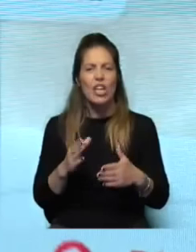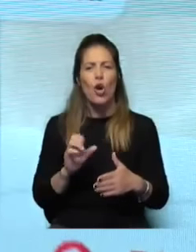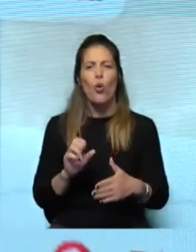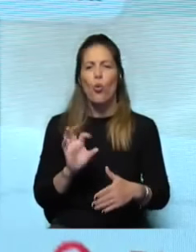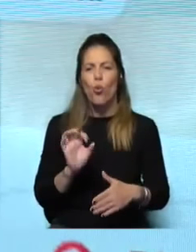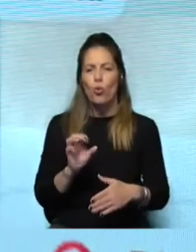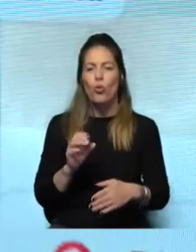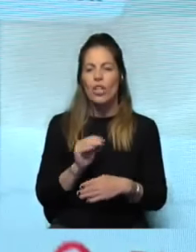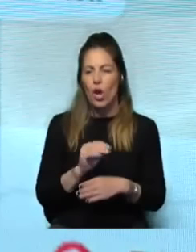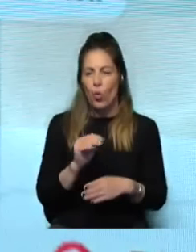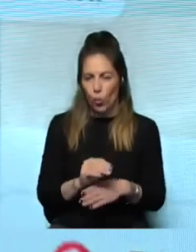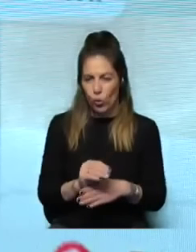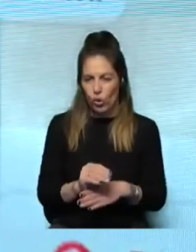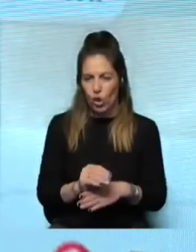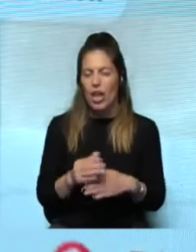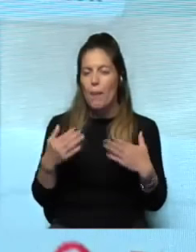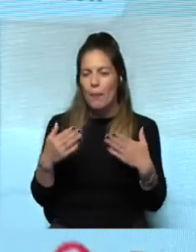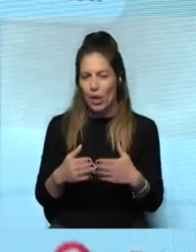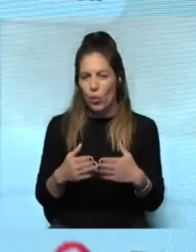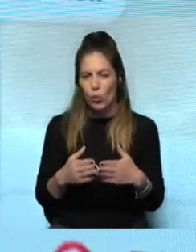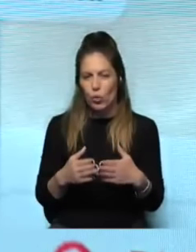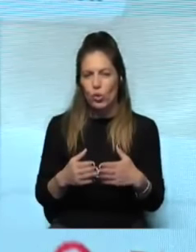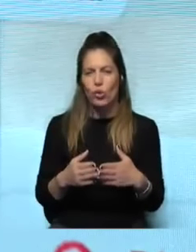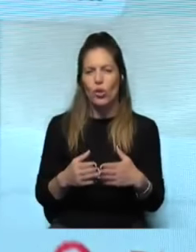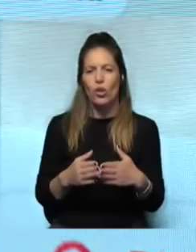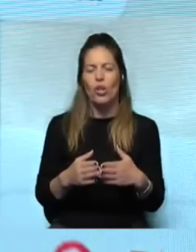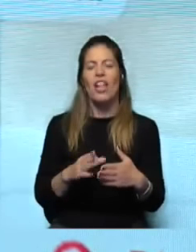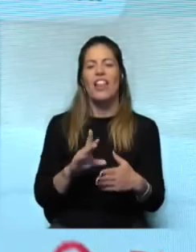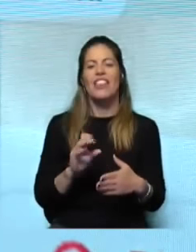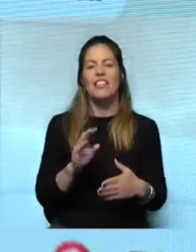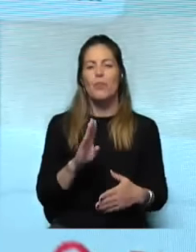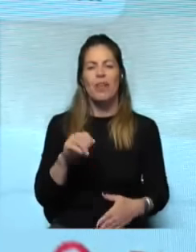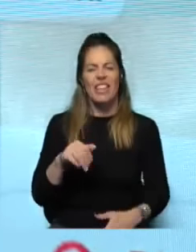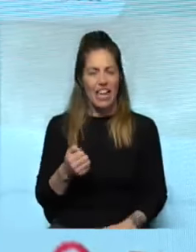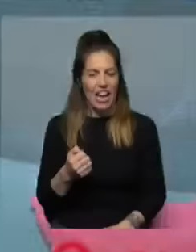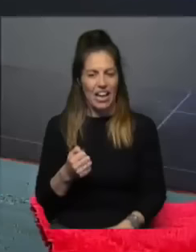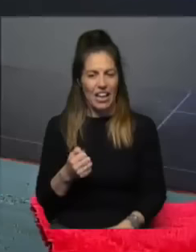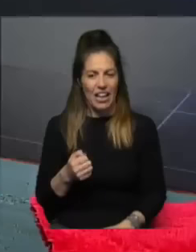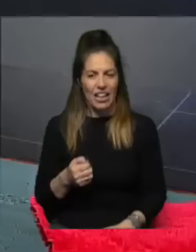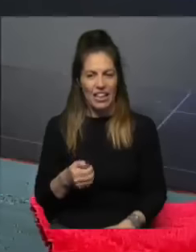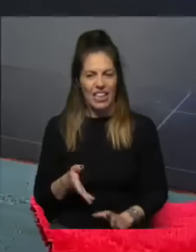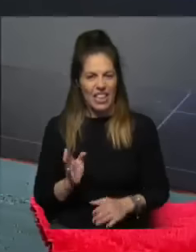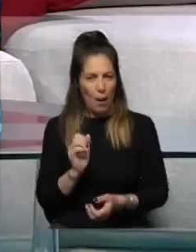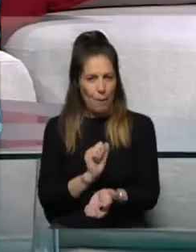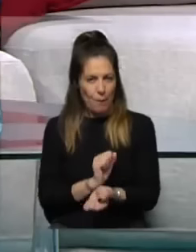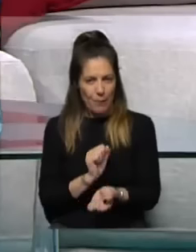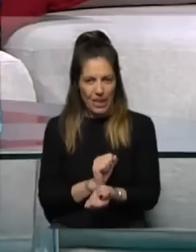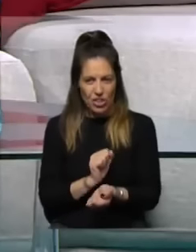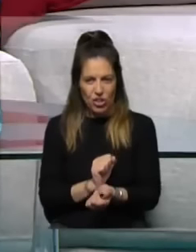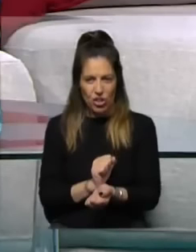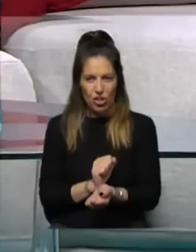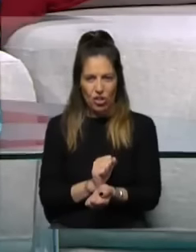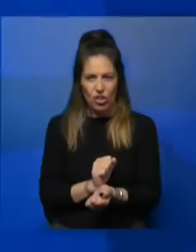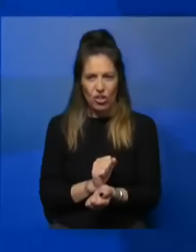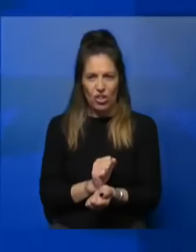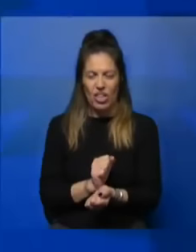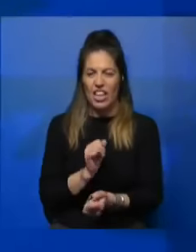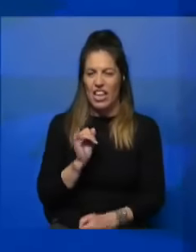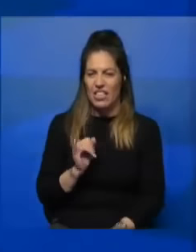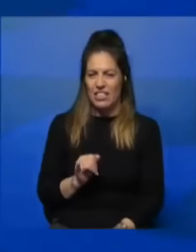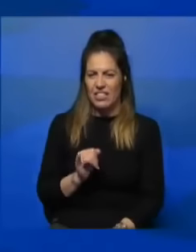les pregunto. ¿El senador Daspena irá preso? Sí. Bueno, ya dijo que